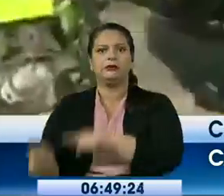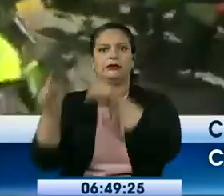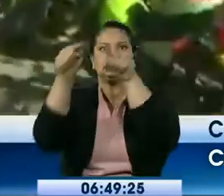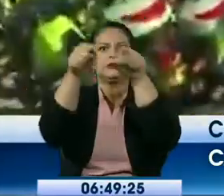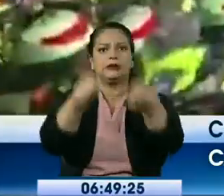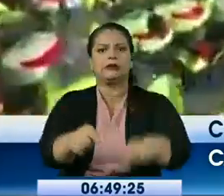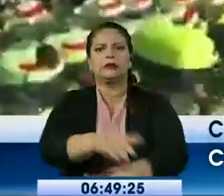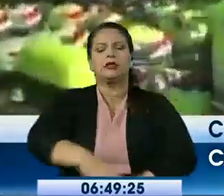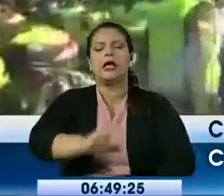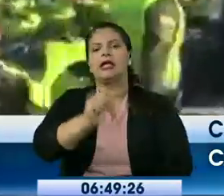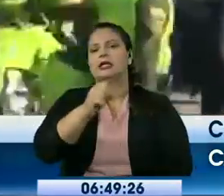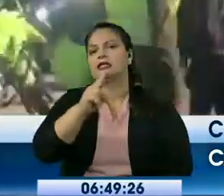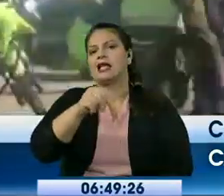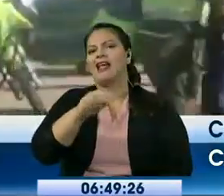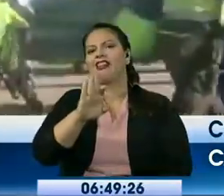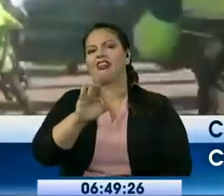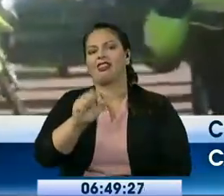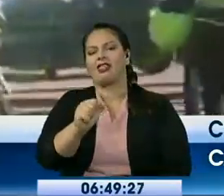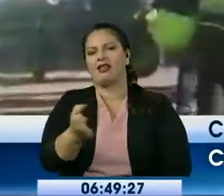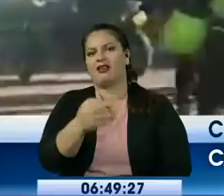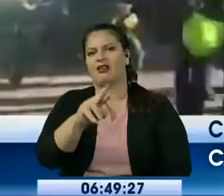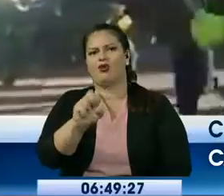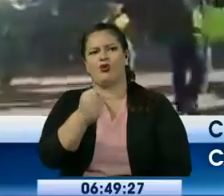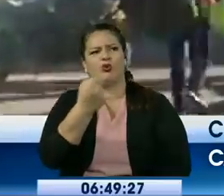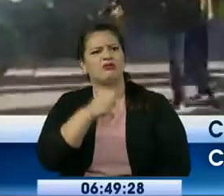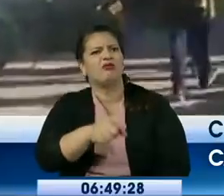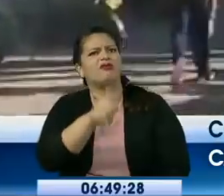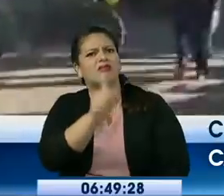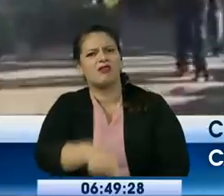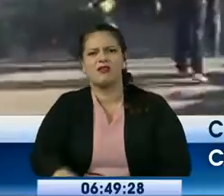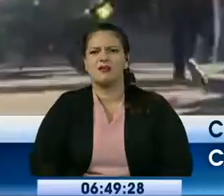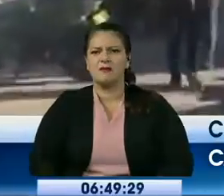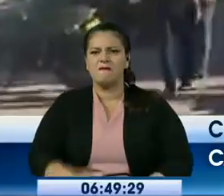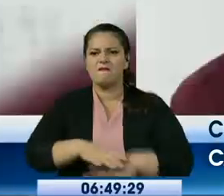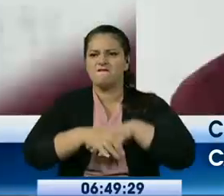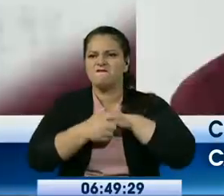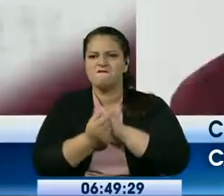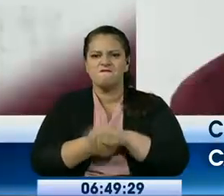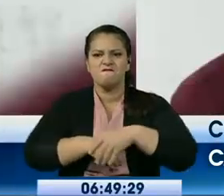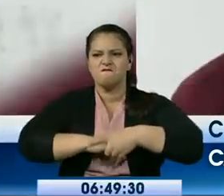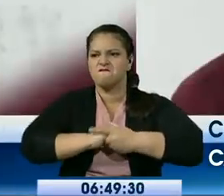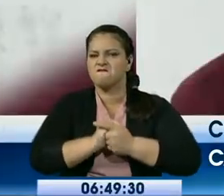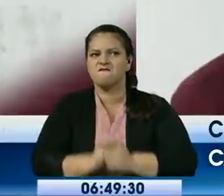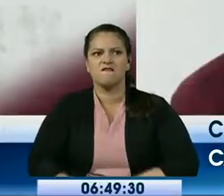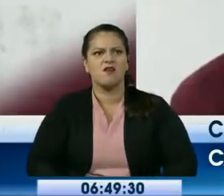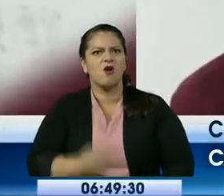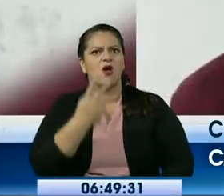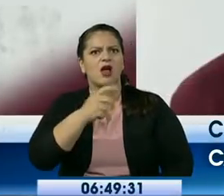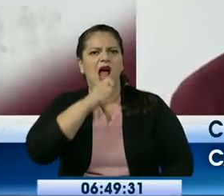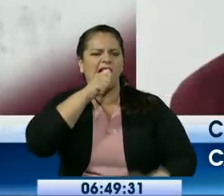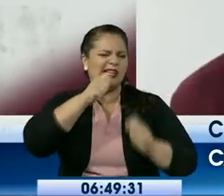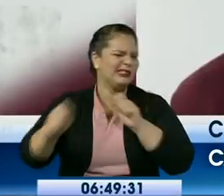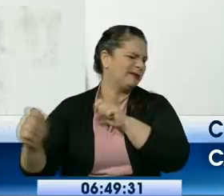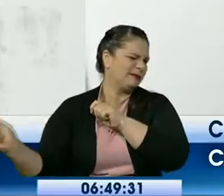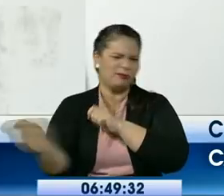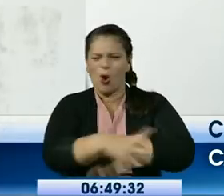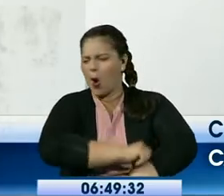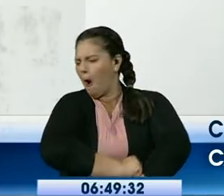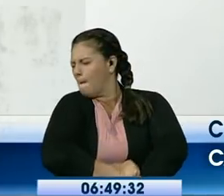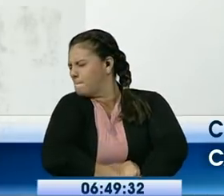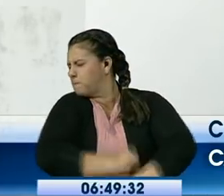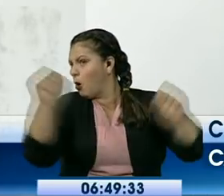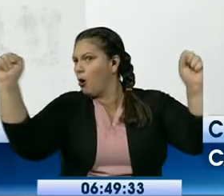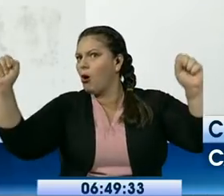se reportó además el fallecimiento de otros 2 policías. Tras estos hechos, el gobierno colombiano informó que